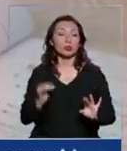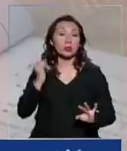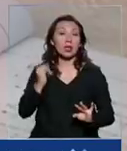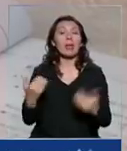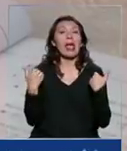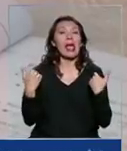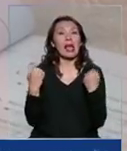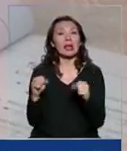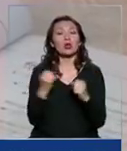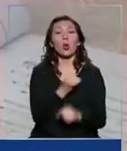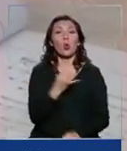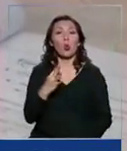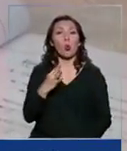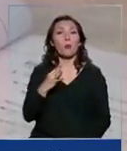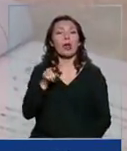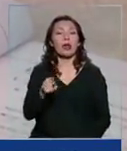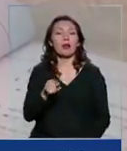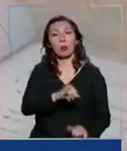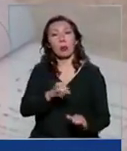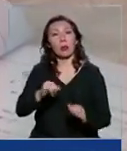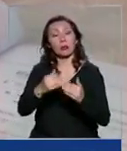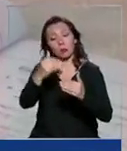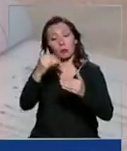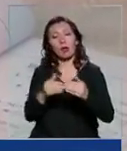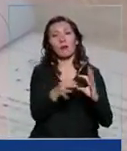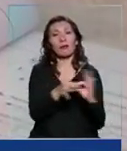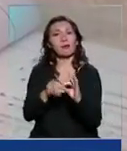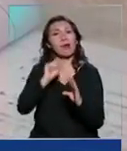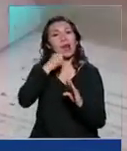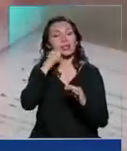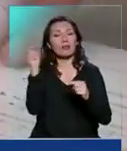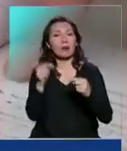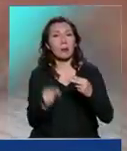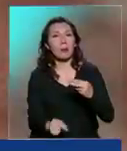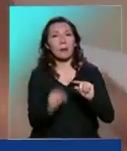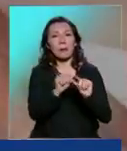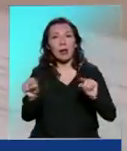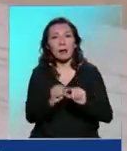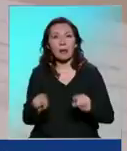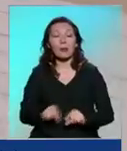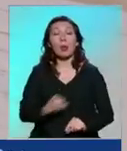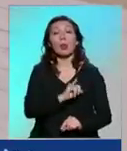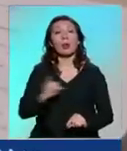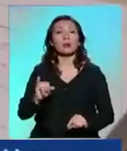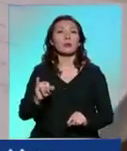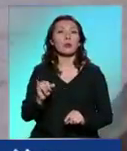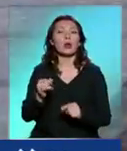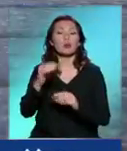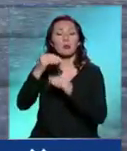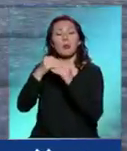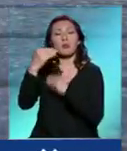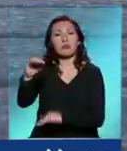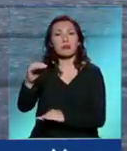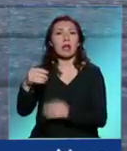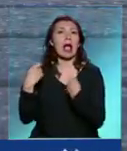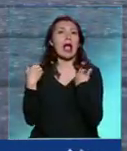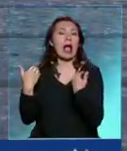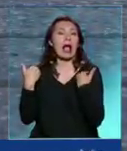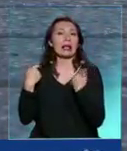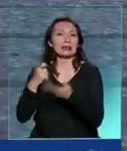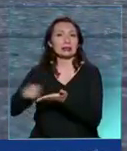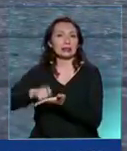ejercicio en los números enteros. Luego viene la definiciones y una hoja de ejercicio. Sin embargo,